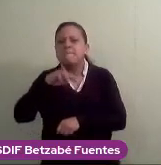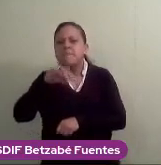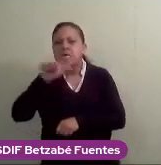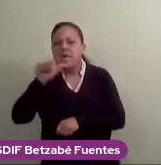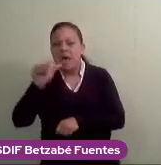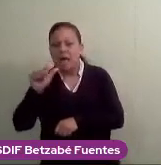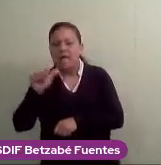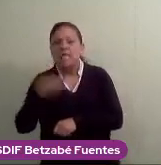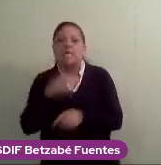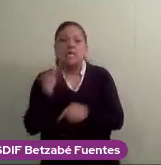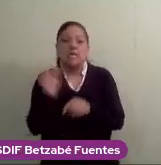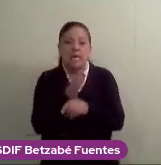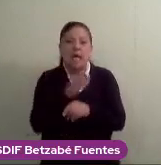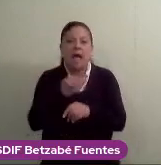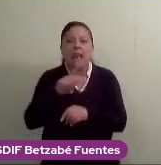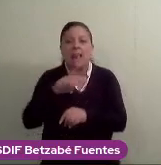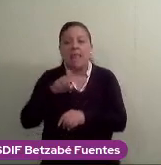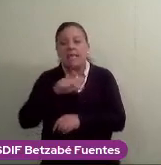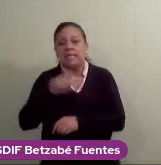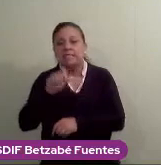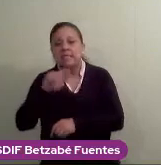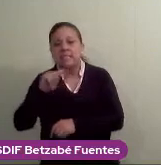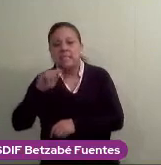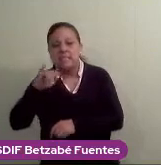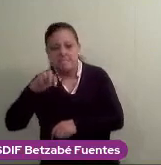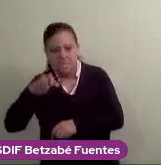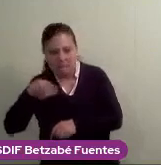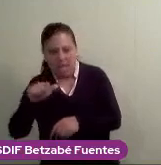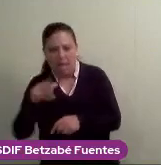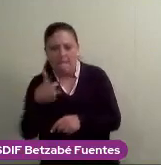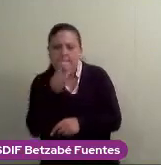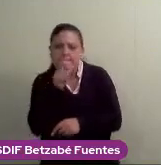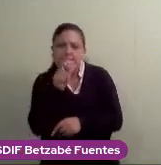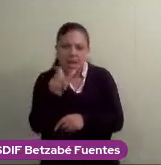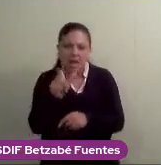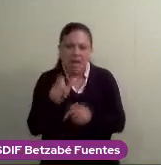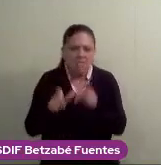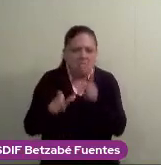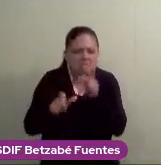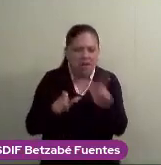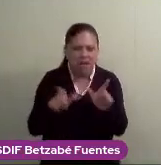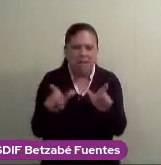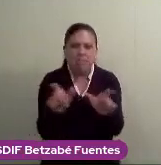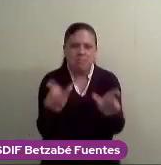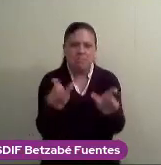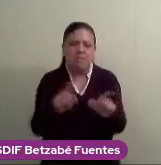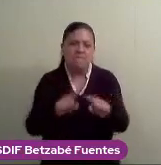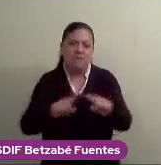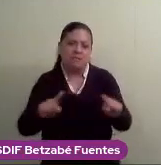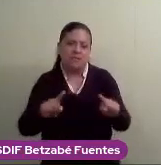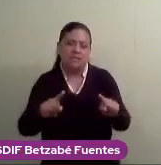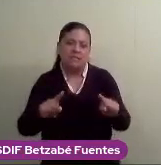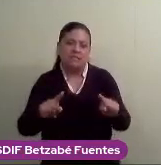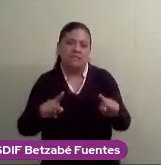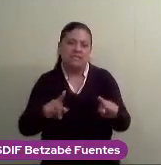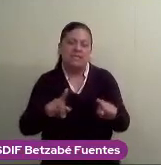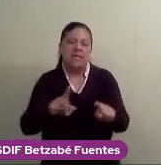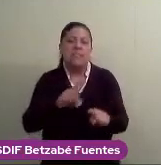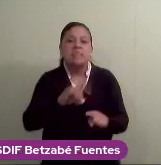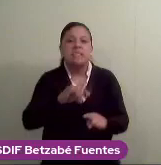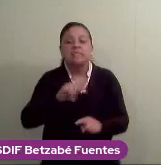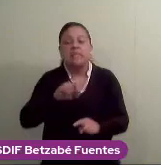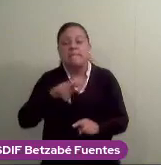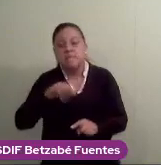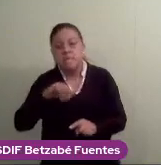Es muy importante, muy buena pregunta, porque la distimia habla de un trastorno depresivo crónico que se acompaña